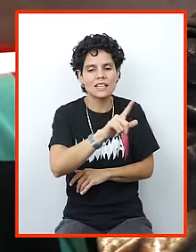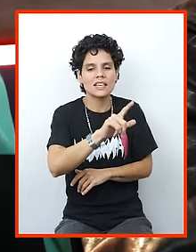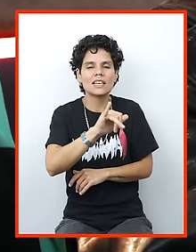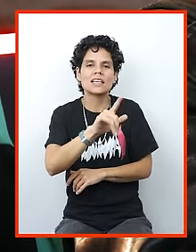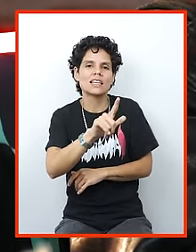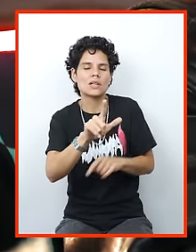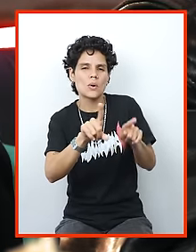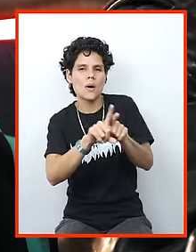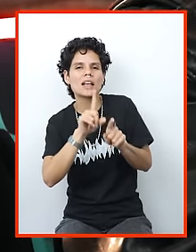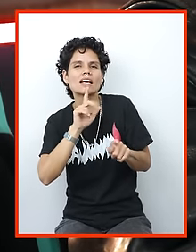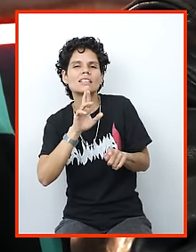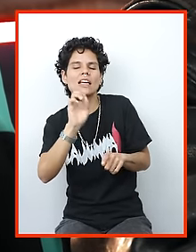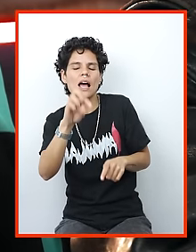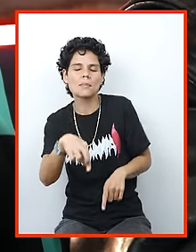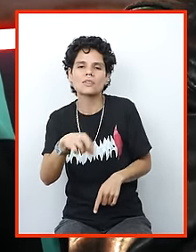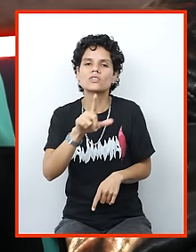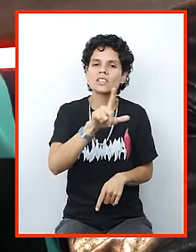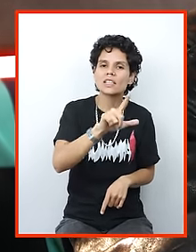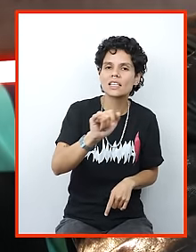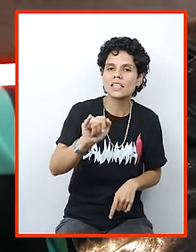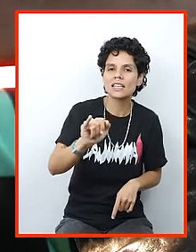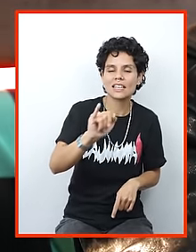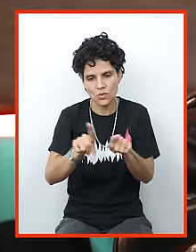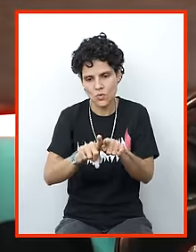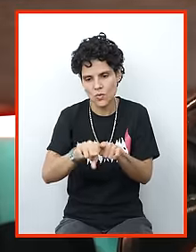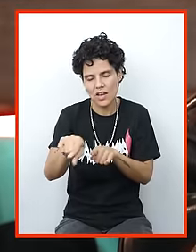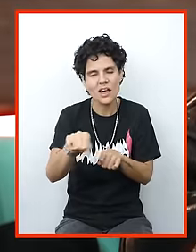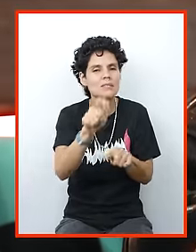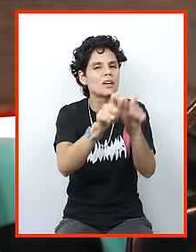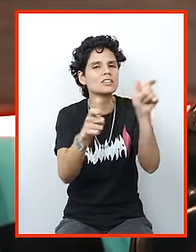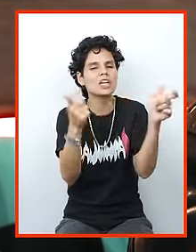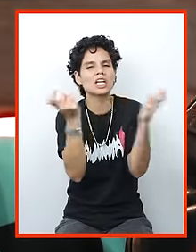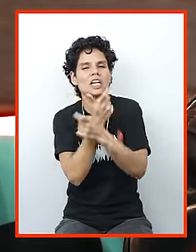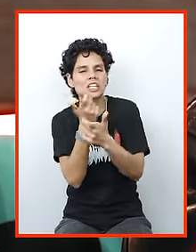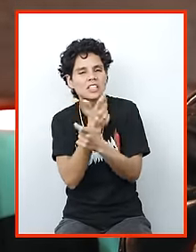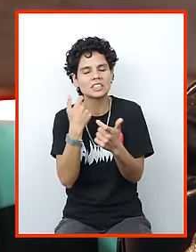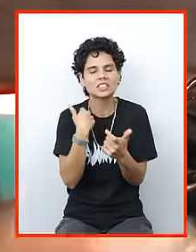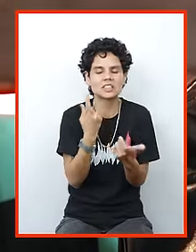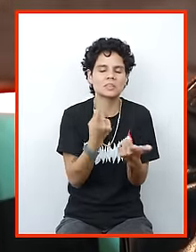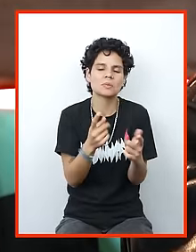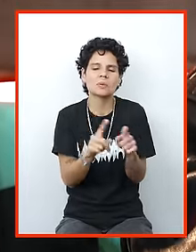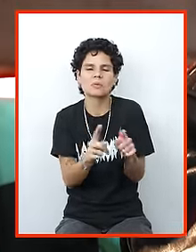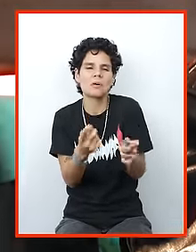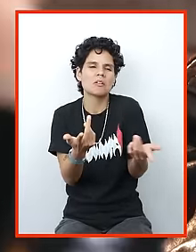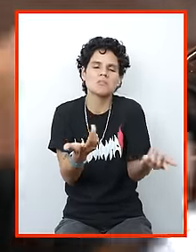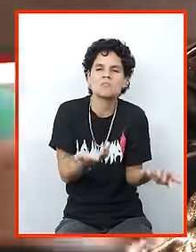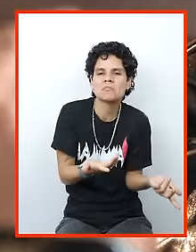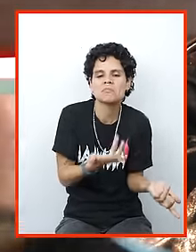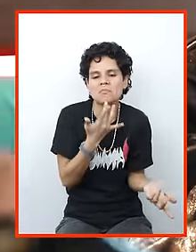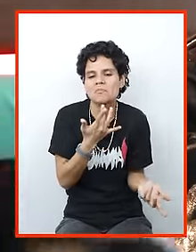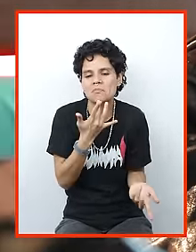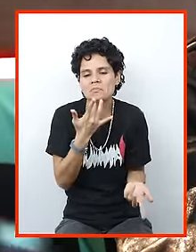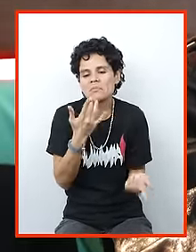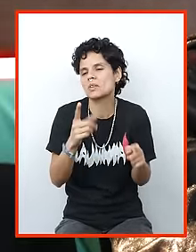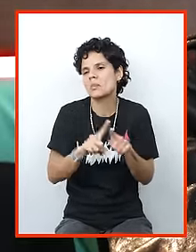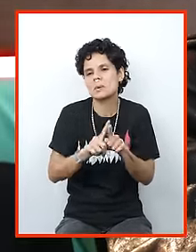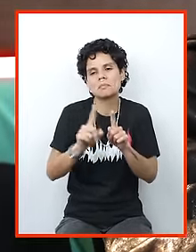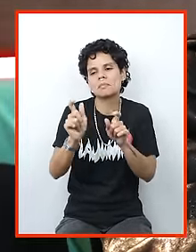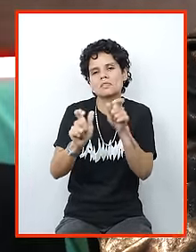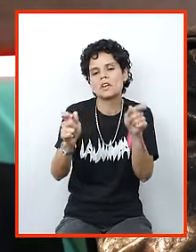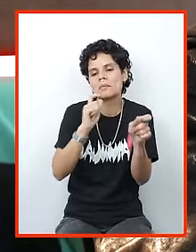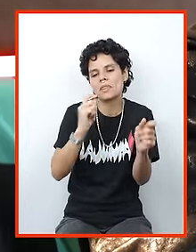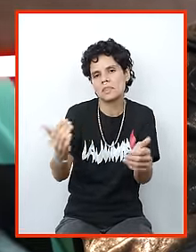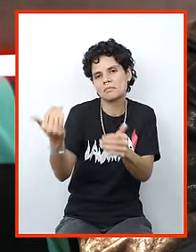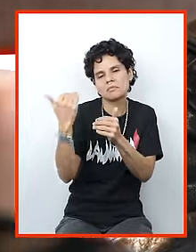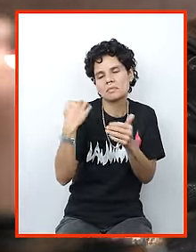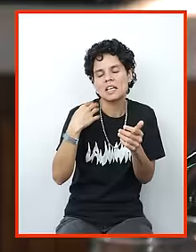Y el Lil por más trap, como que ya hay darle el corte más trap así. Y como que la gente, no sé, le dio risa, le causó risa y como que me empezaron a decir así, ya, hasta el día de hoy soy